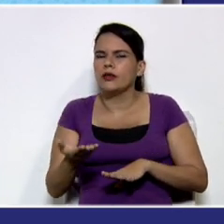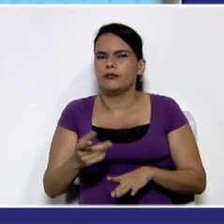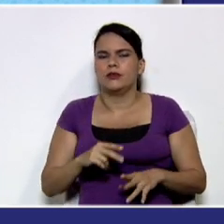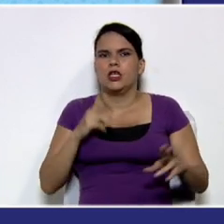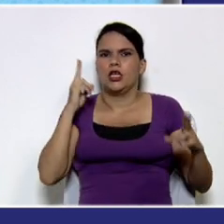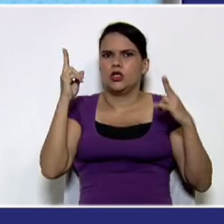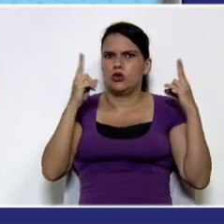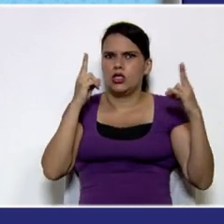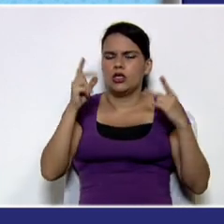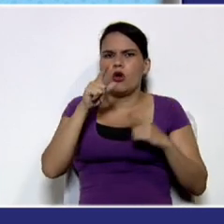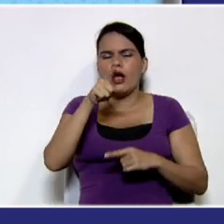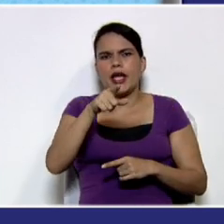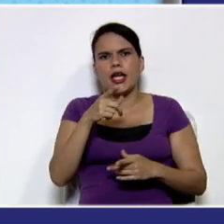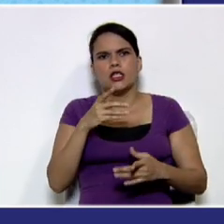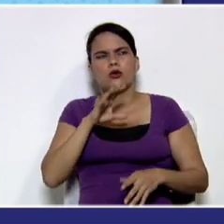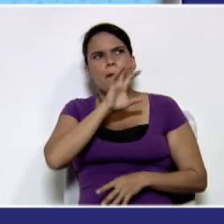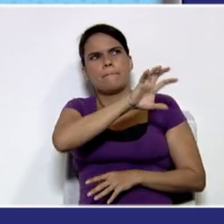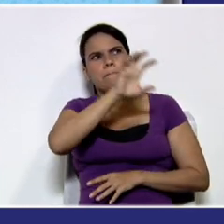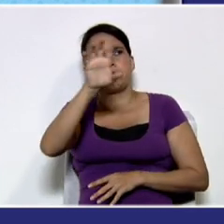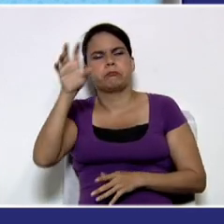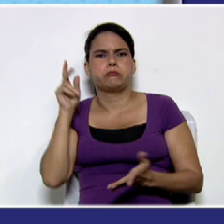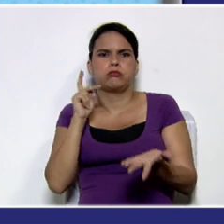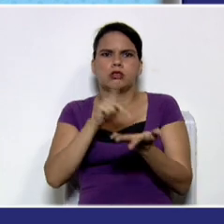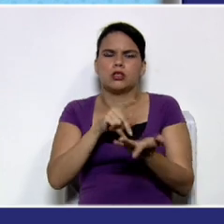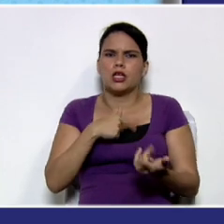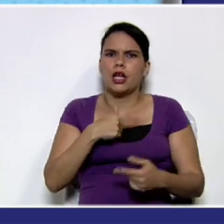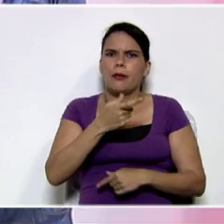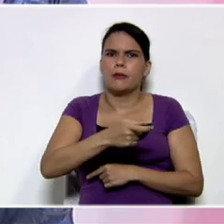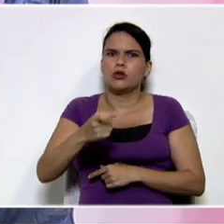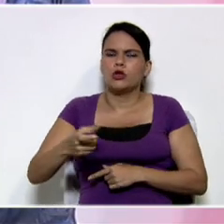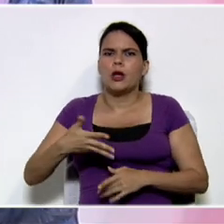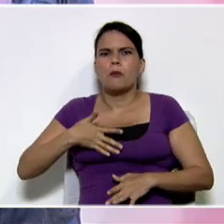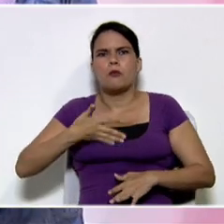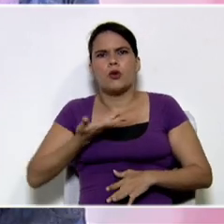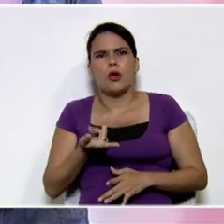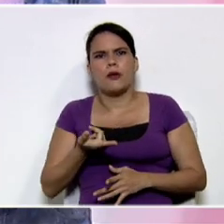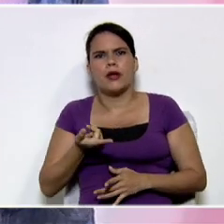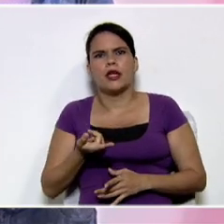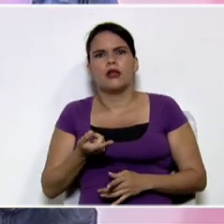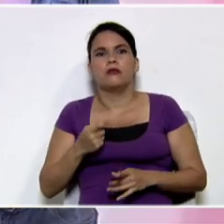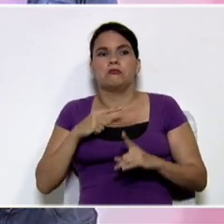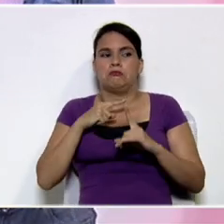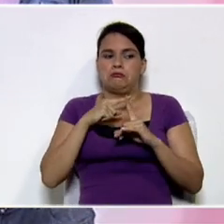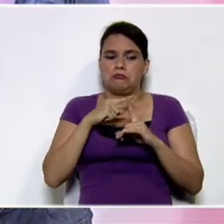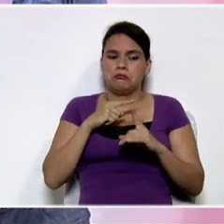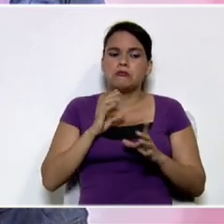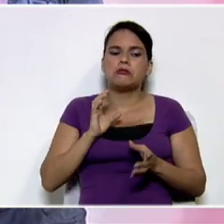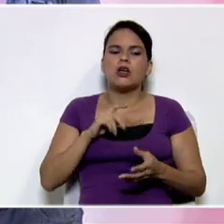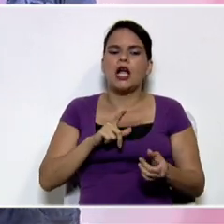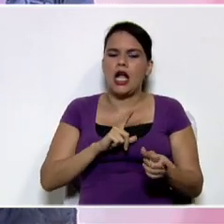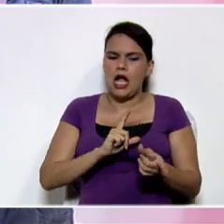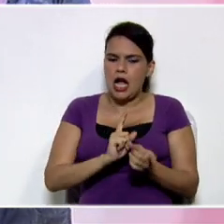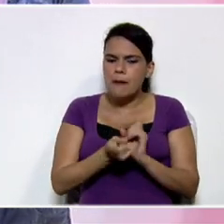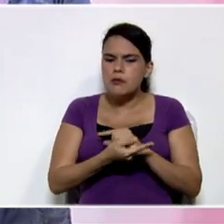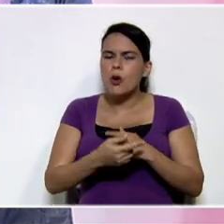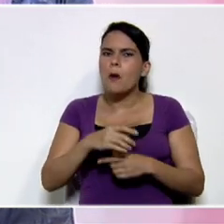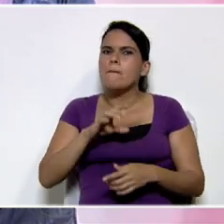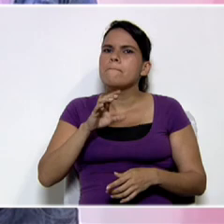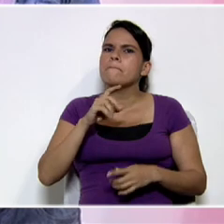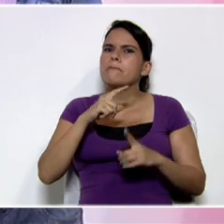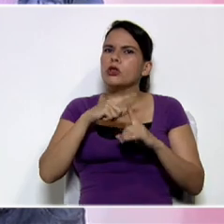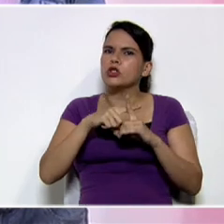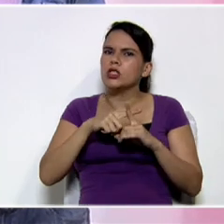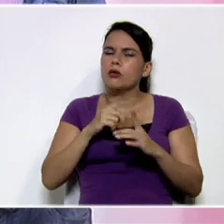en esos países donde llegan las personas, puede haber una migración positiva motivado a que llevan